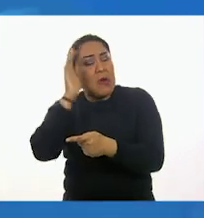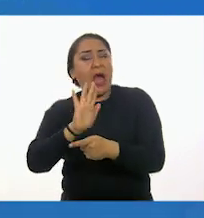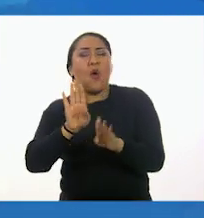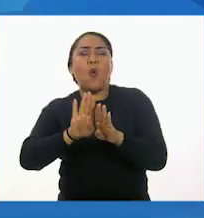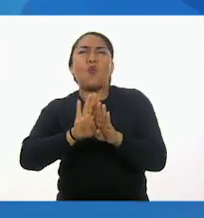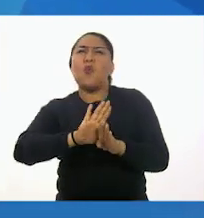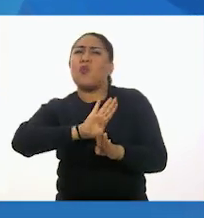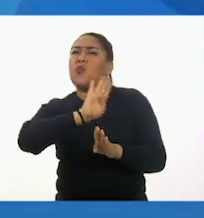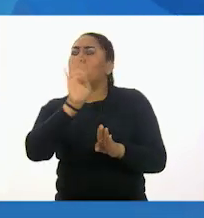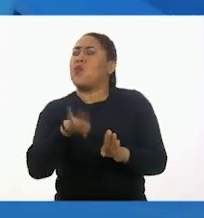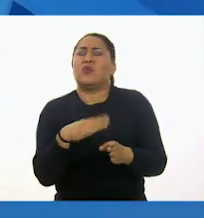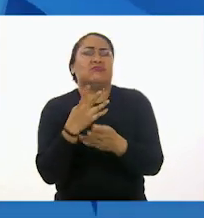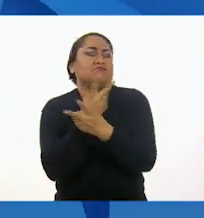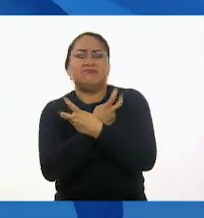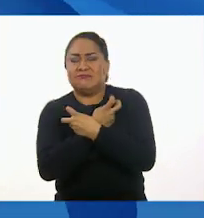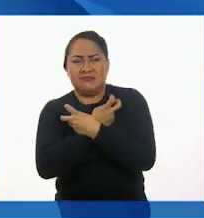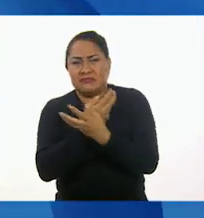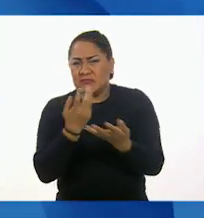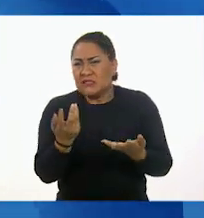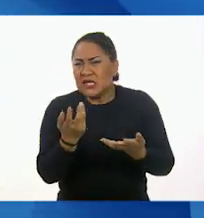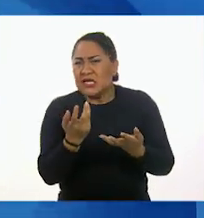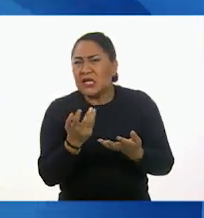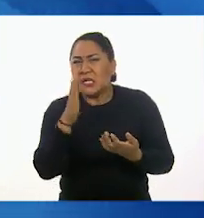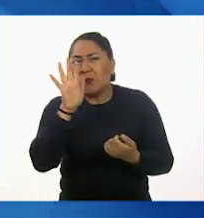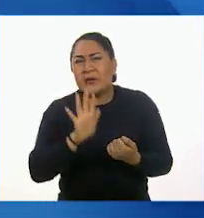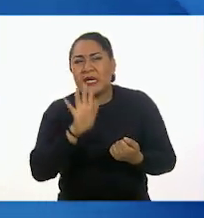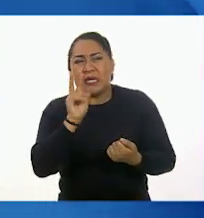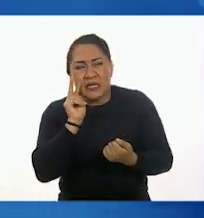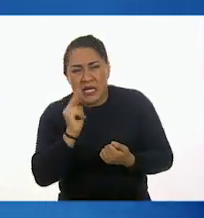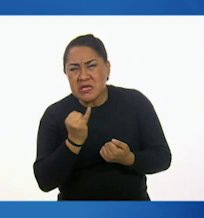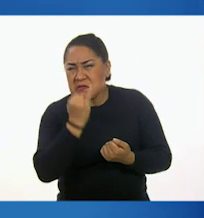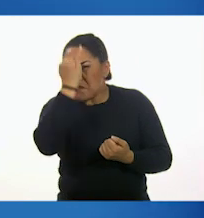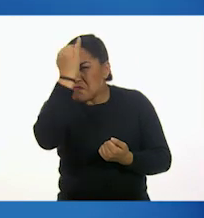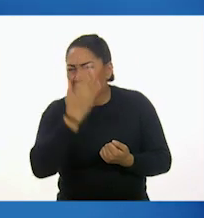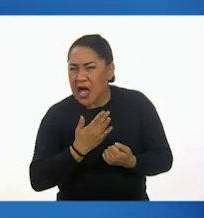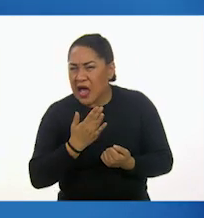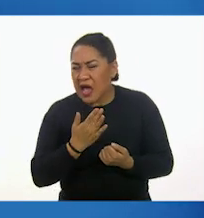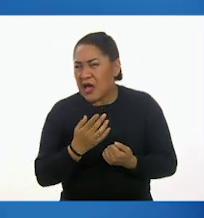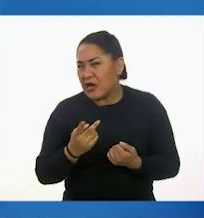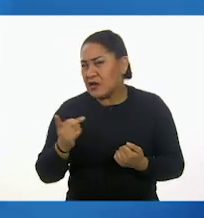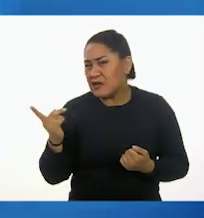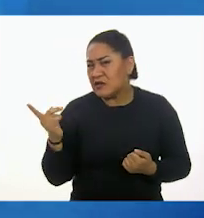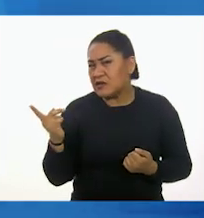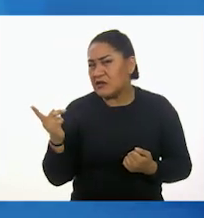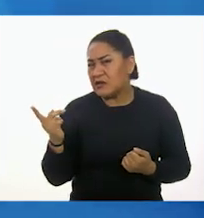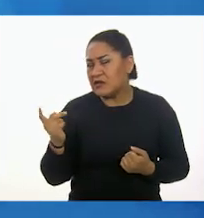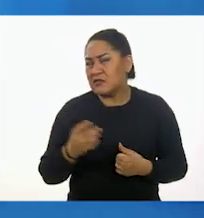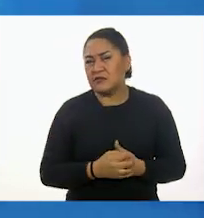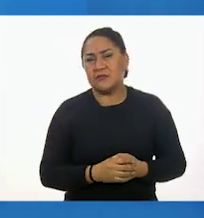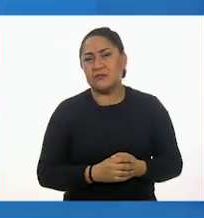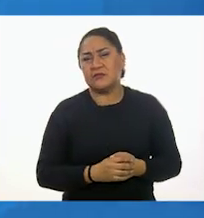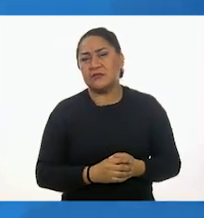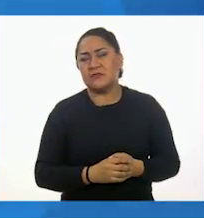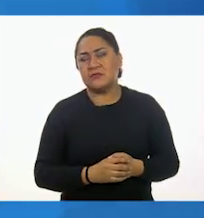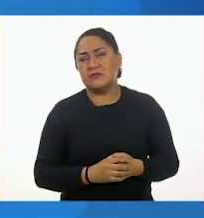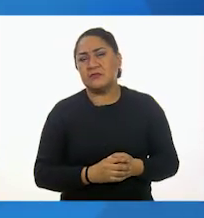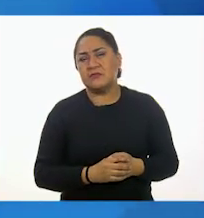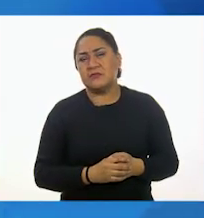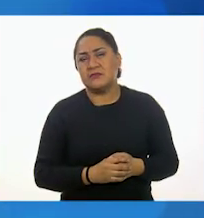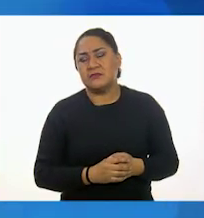petrificado. Pareciera una imagen de